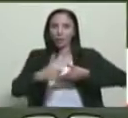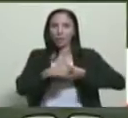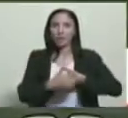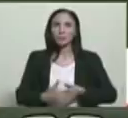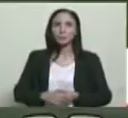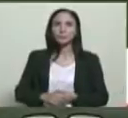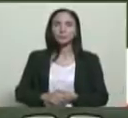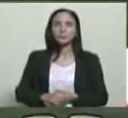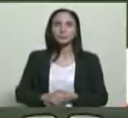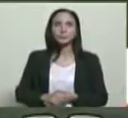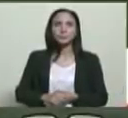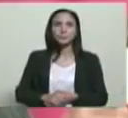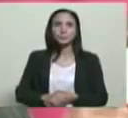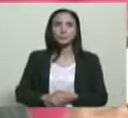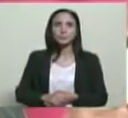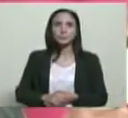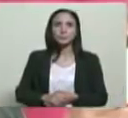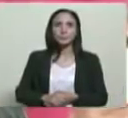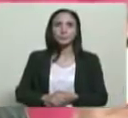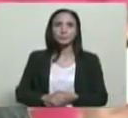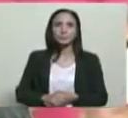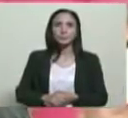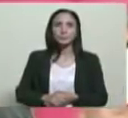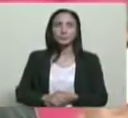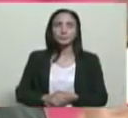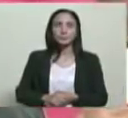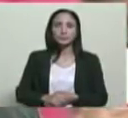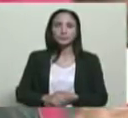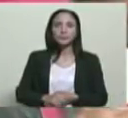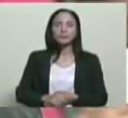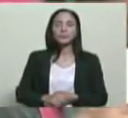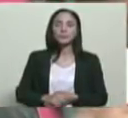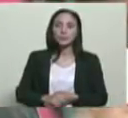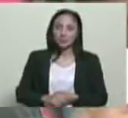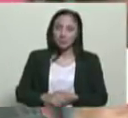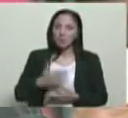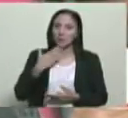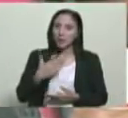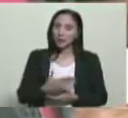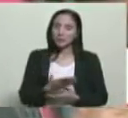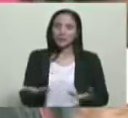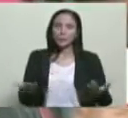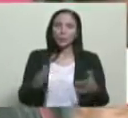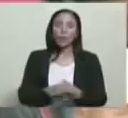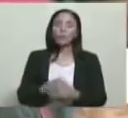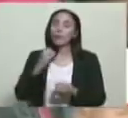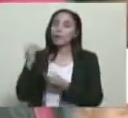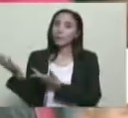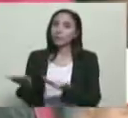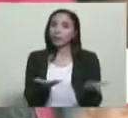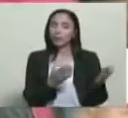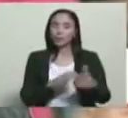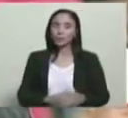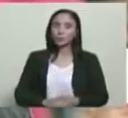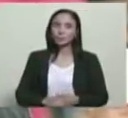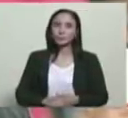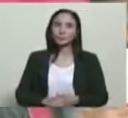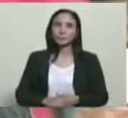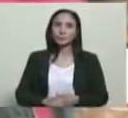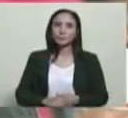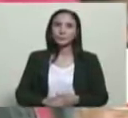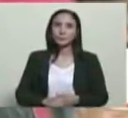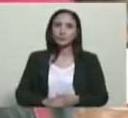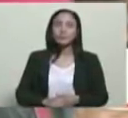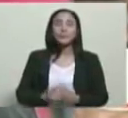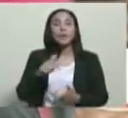Bienvenida siempre. Muchas gracias a usted por recibirnos. Nosotros agradecer primero que